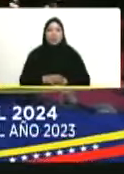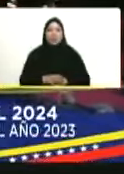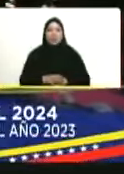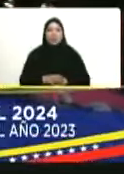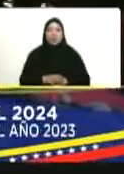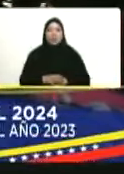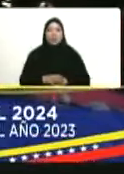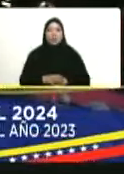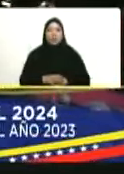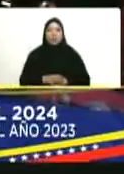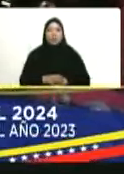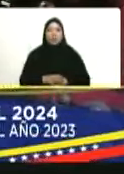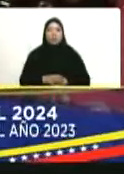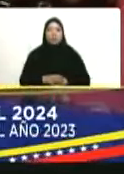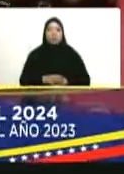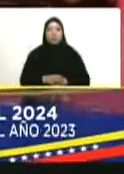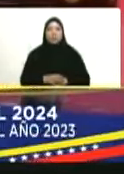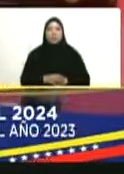channel de WhatsApp.